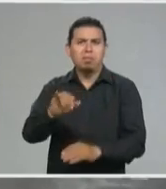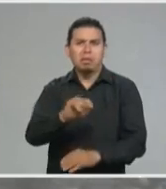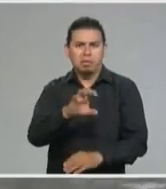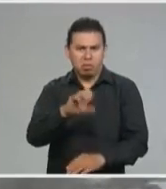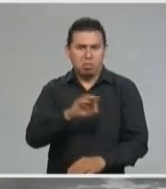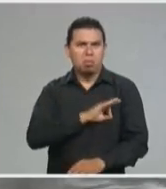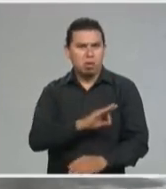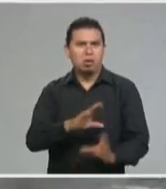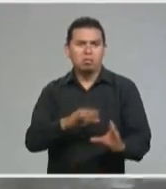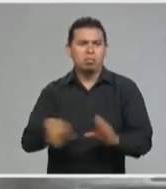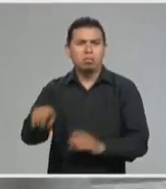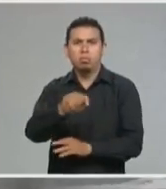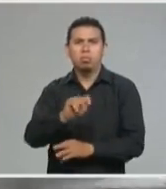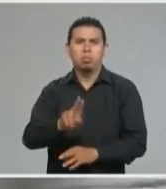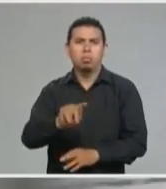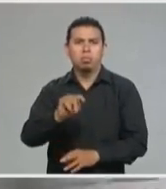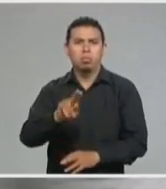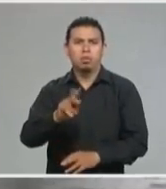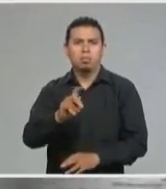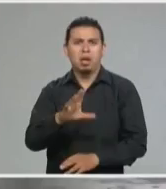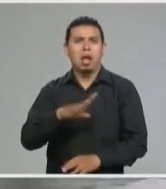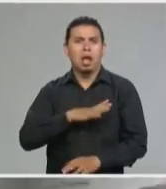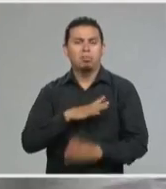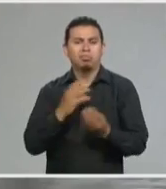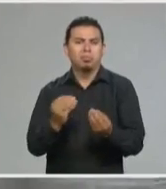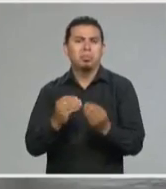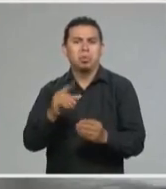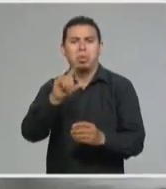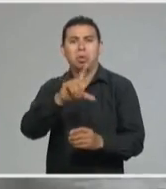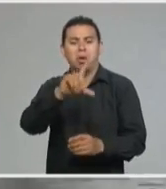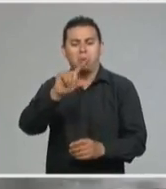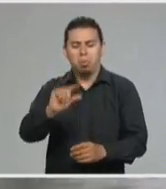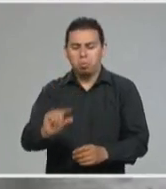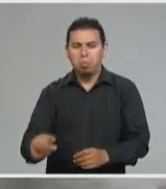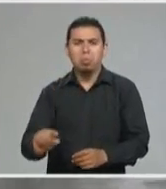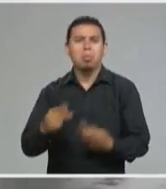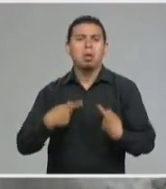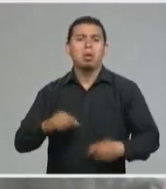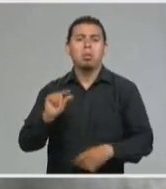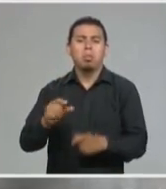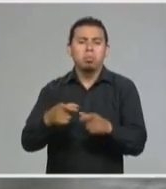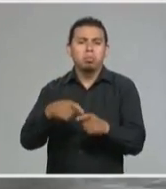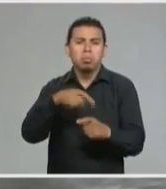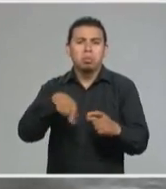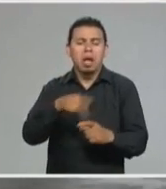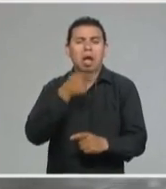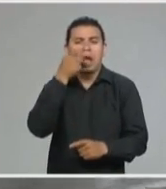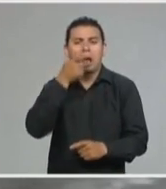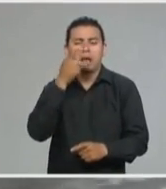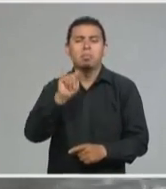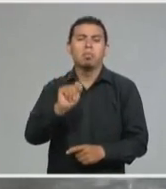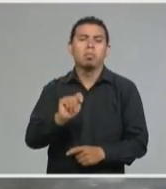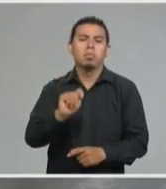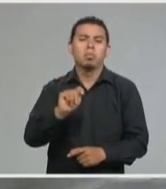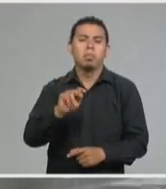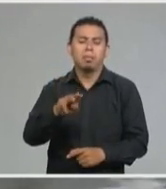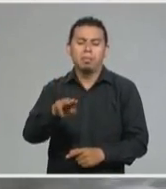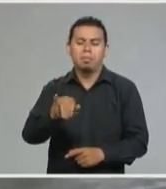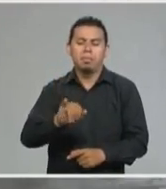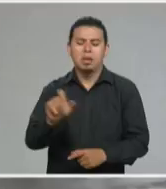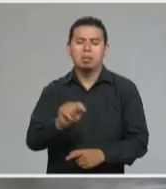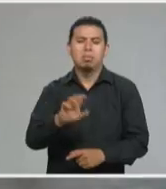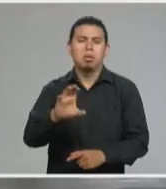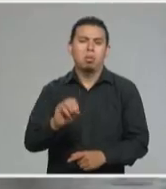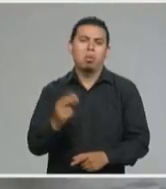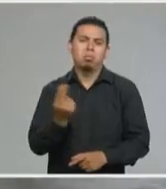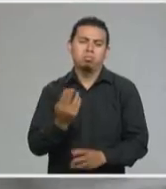mixteco, dado que Tututepec tiene un alto, un porcentaje mínimo de población que habla esta